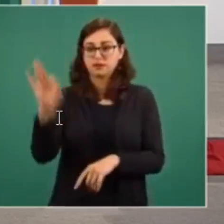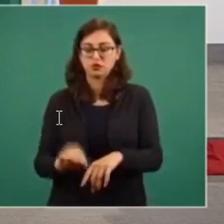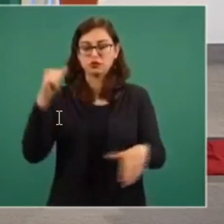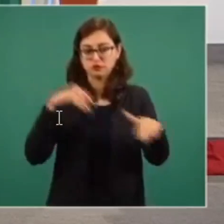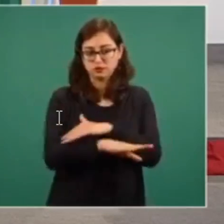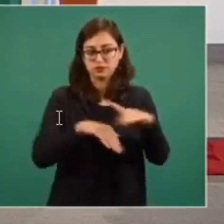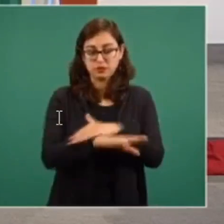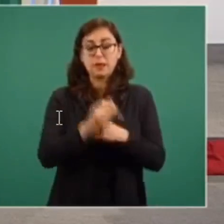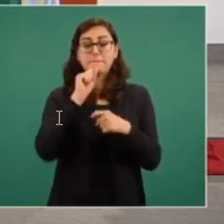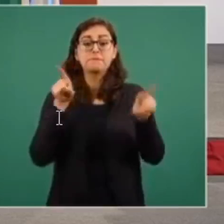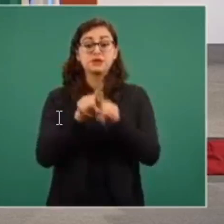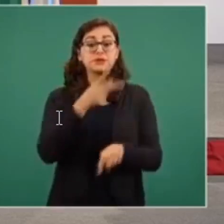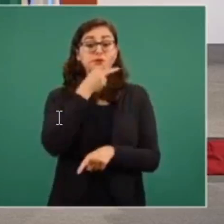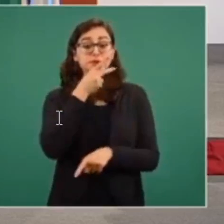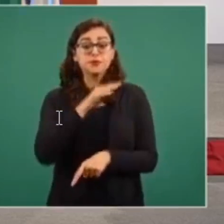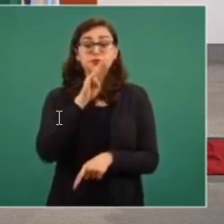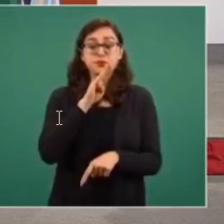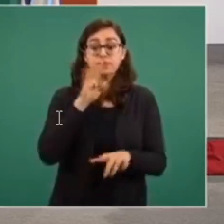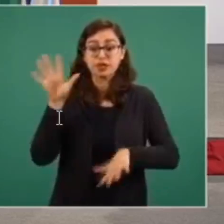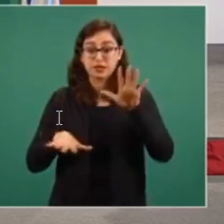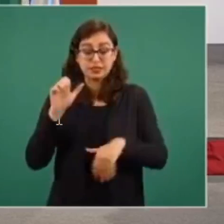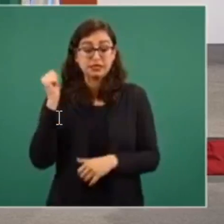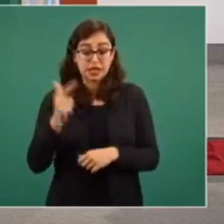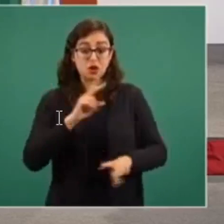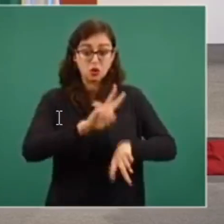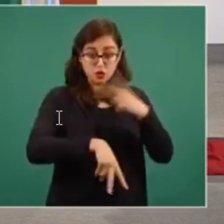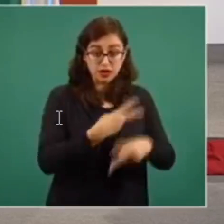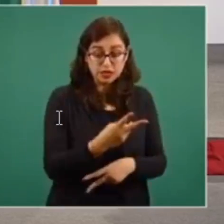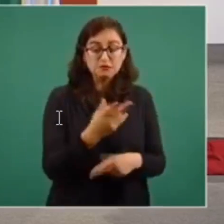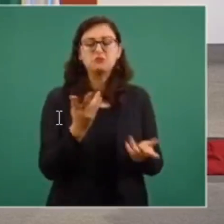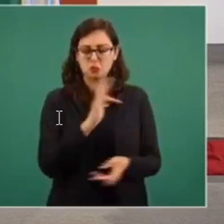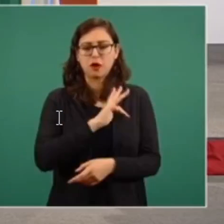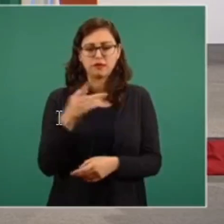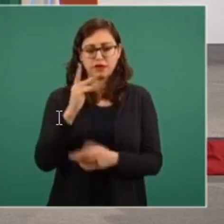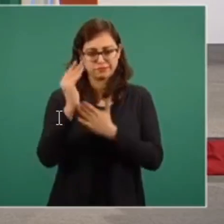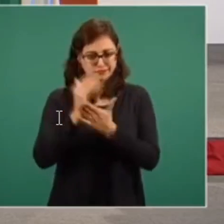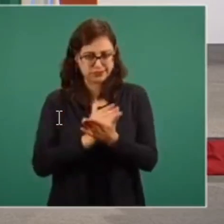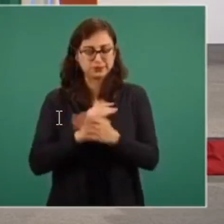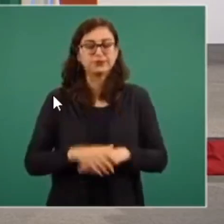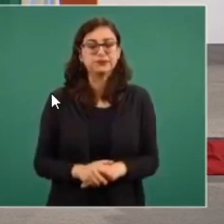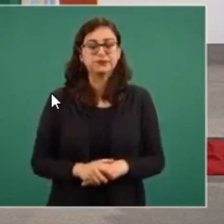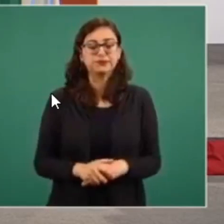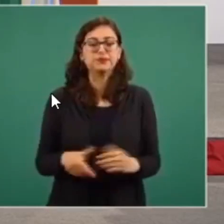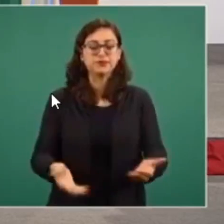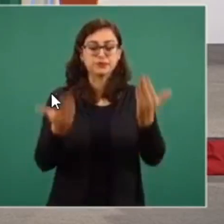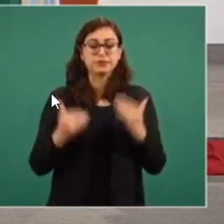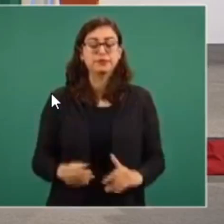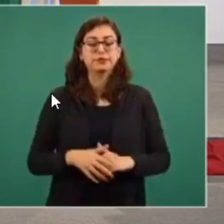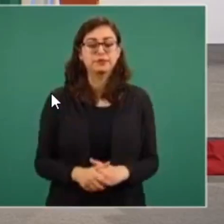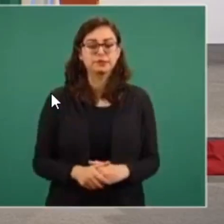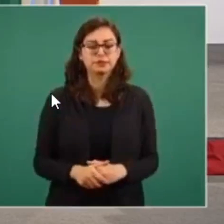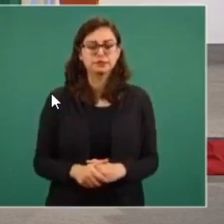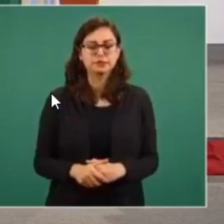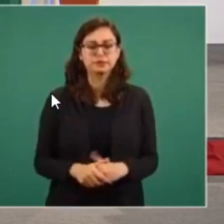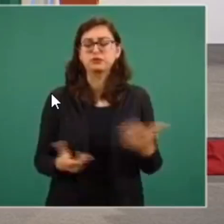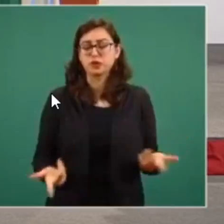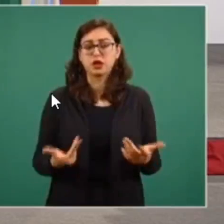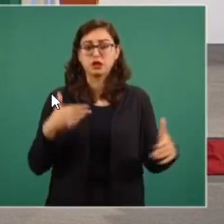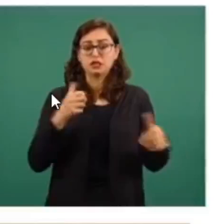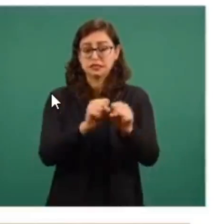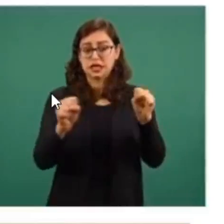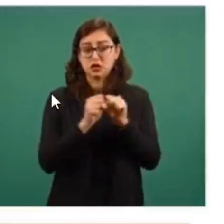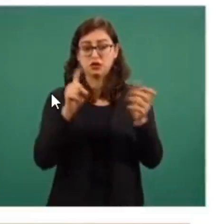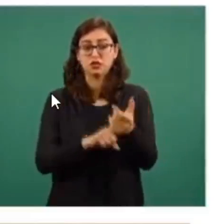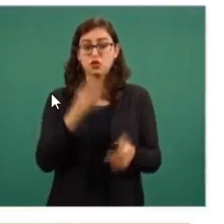escolar y también de madres y padres de familia que muchas veces requieren orientación de las maestras y los maestros. Siguiente. Como habíamos dicho, se sugiere un máximo de 9 personas por